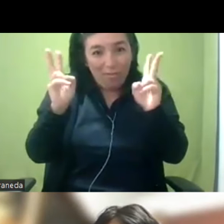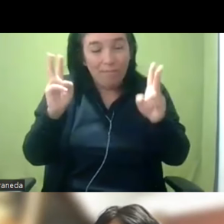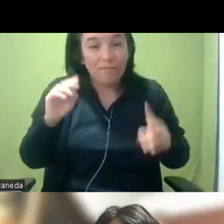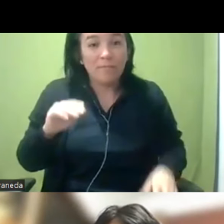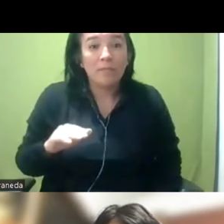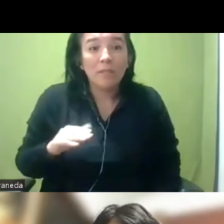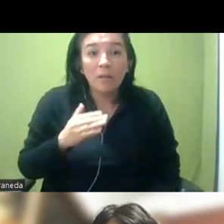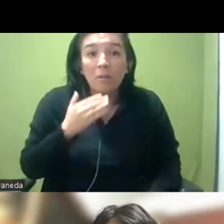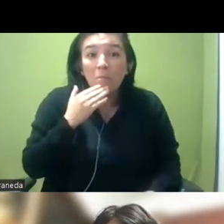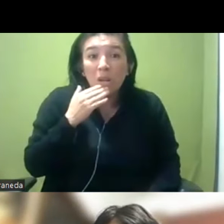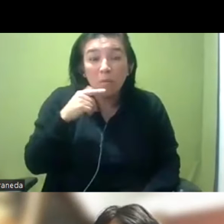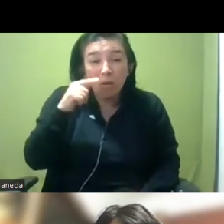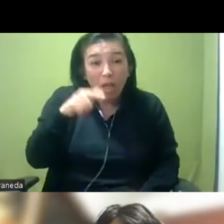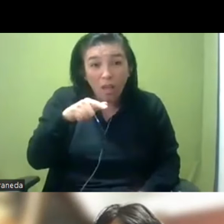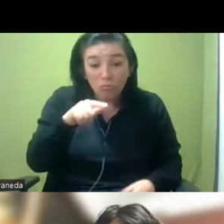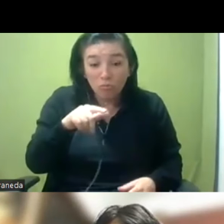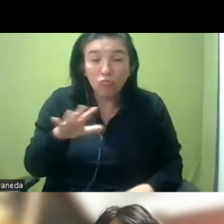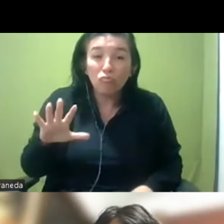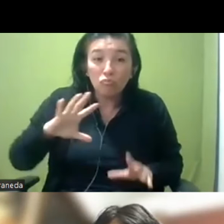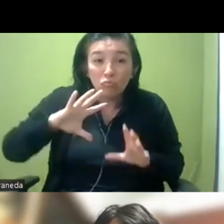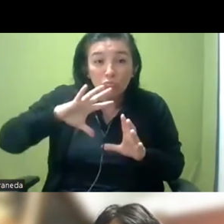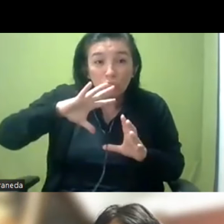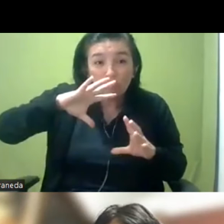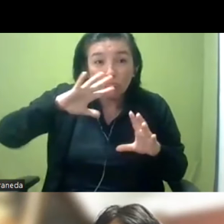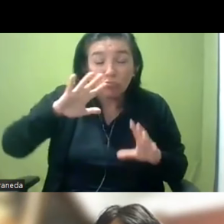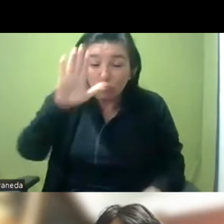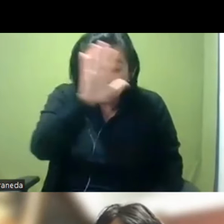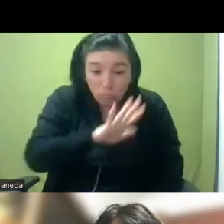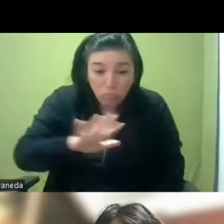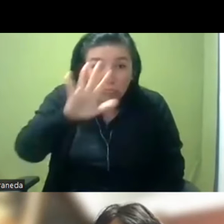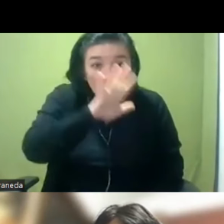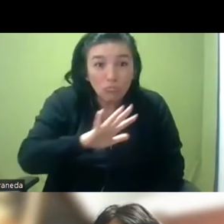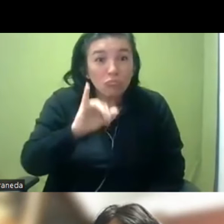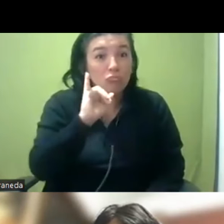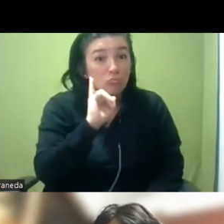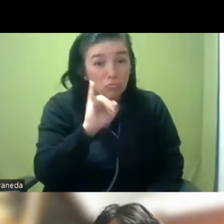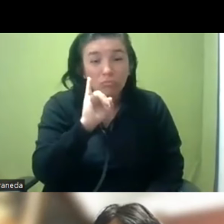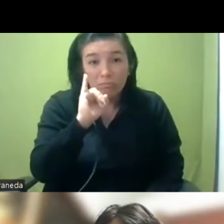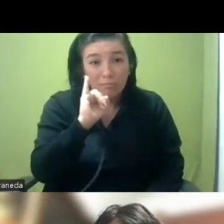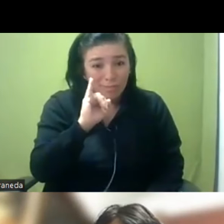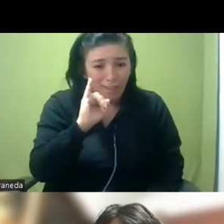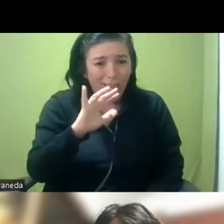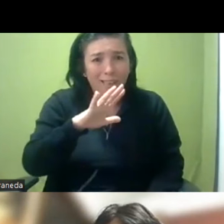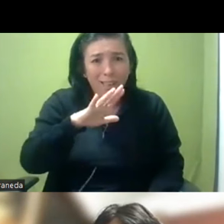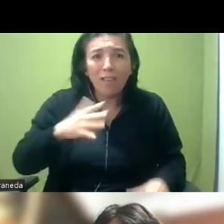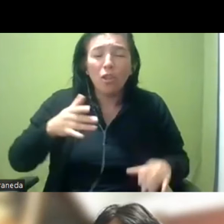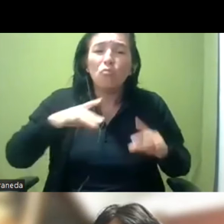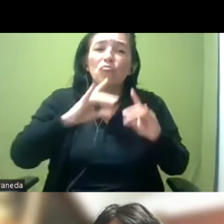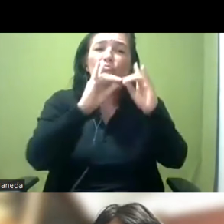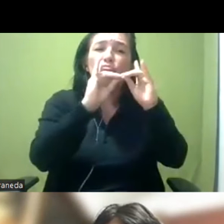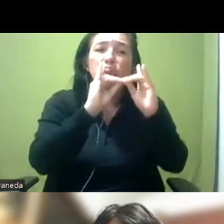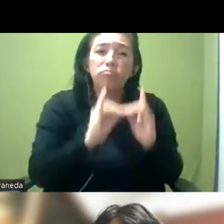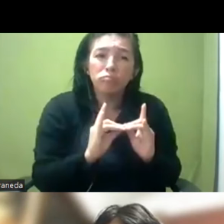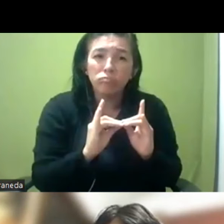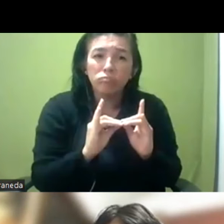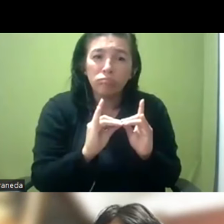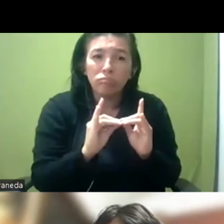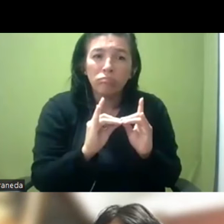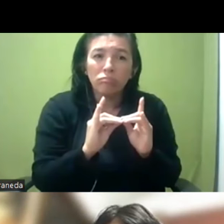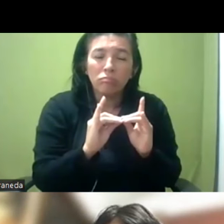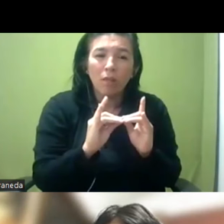si se quedaban ahí, sí, efectivamente, en forma extendida, eran depositados sobre las